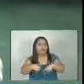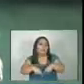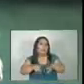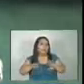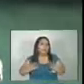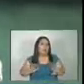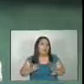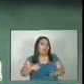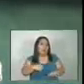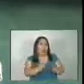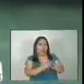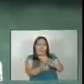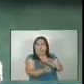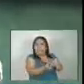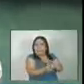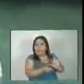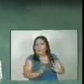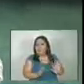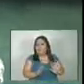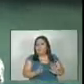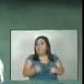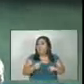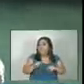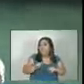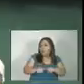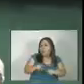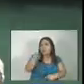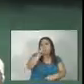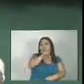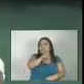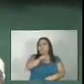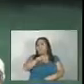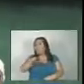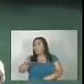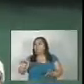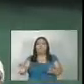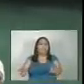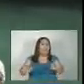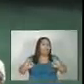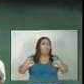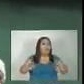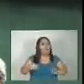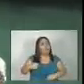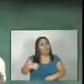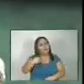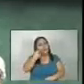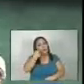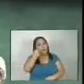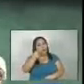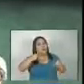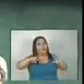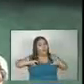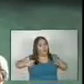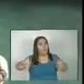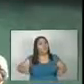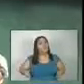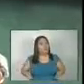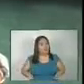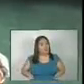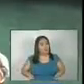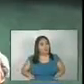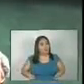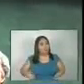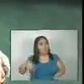a pesar de que vivo cerquita. Ha sido una semana maravillosa. Veo que el gobierno se